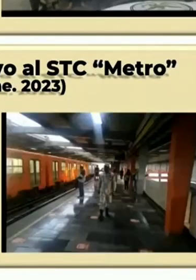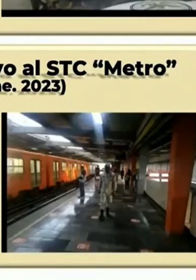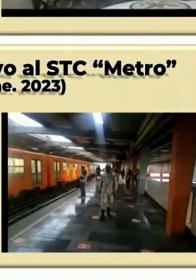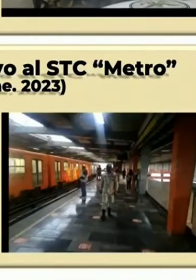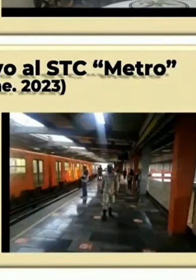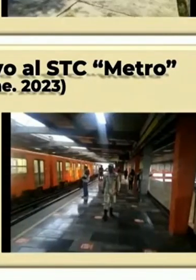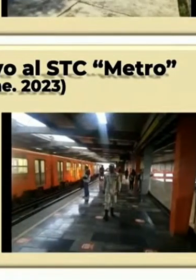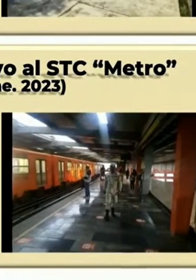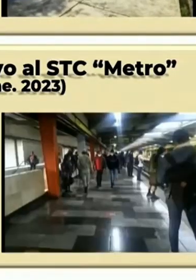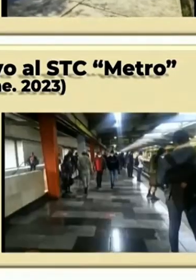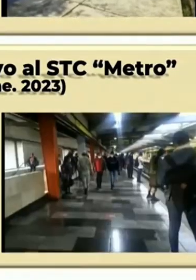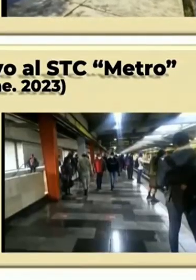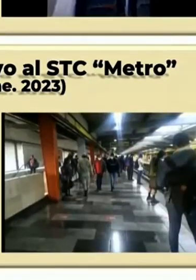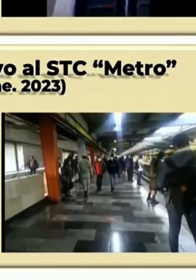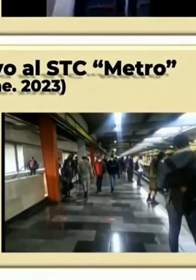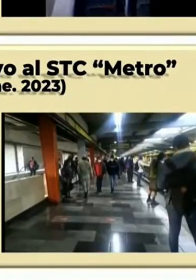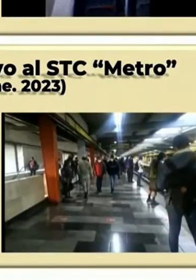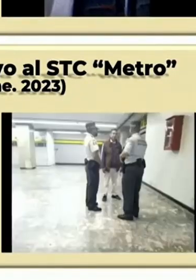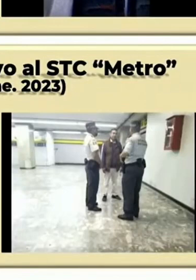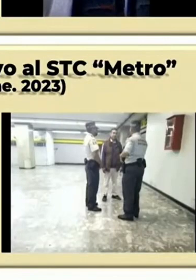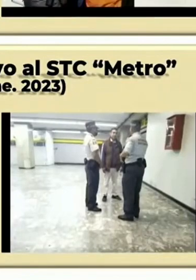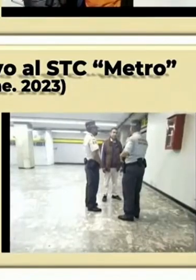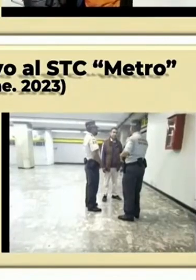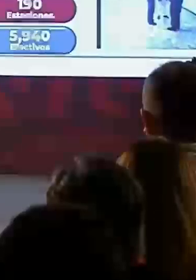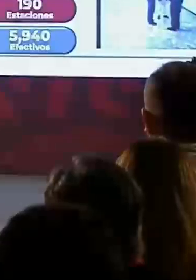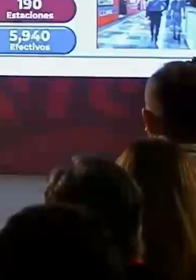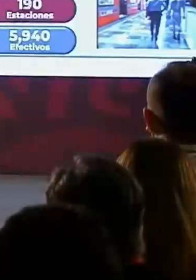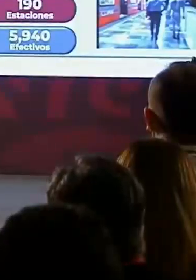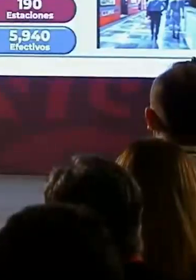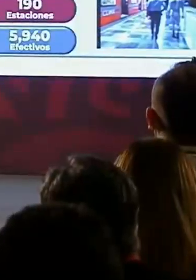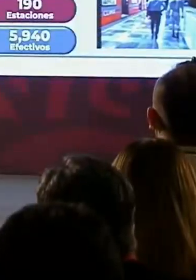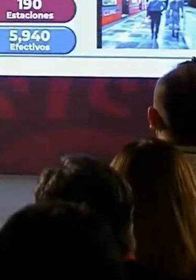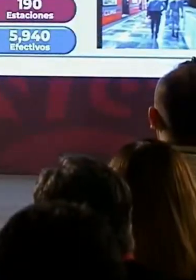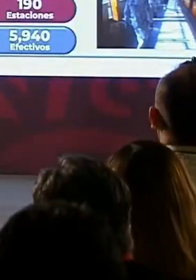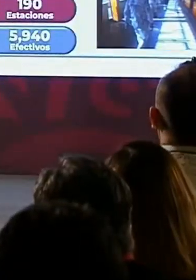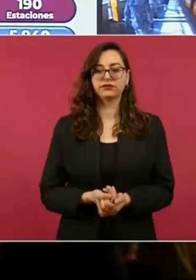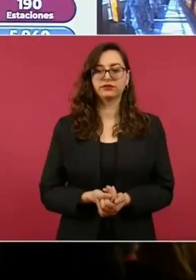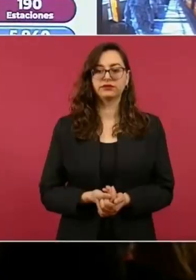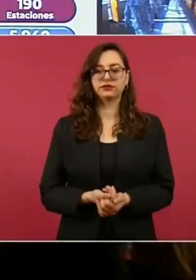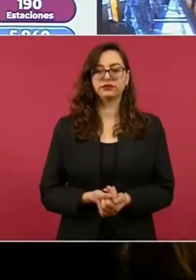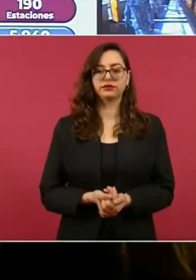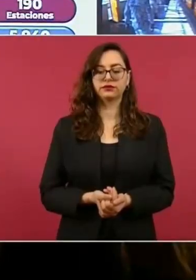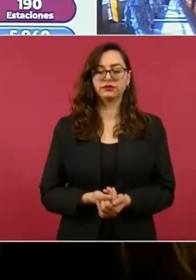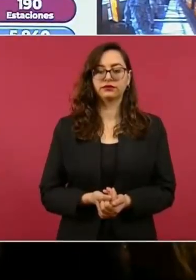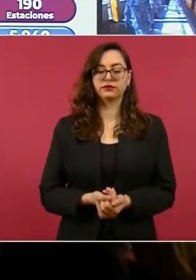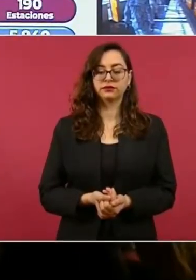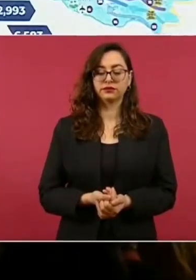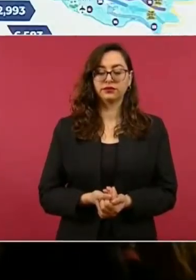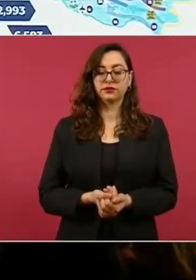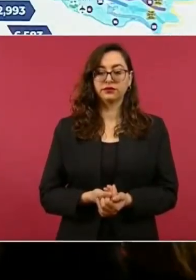líneas, 190 estaciones, con 5.940 elementos de la Guardia. Adelante.